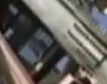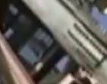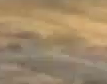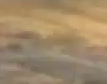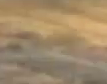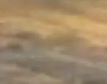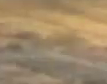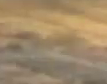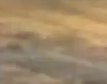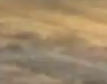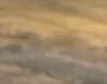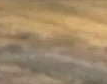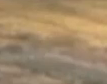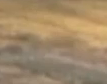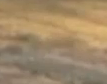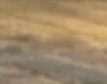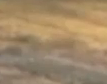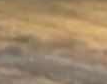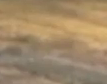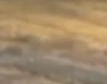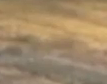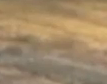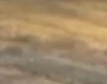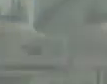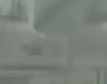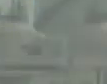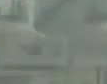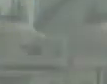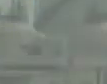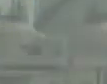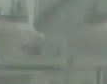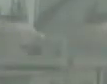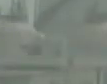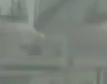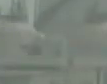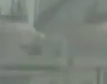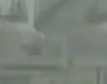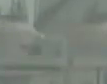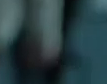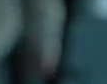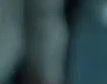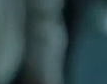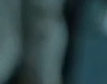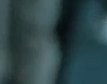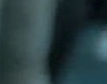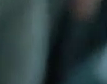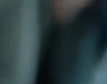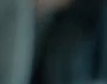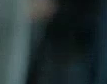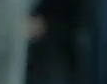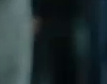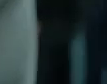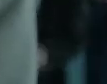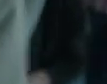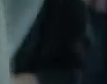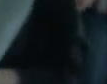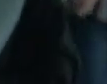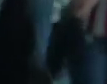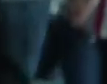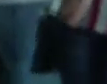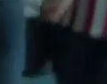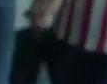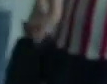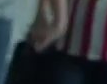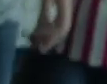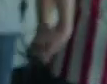Al momento, el precio del barril de petróleo se cotiza en 33 dólares, a raíz del temor mundial por el avance del nuevo coronavirus.